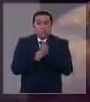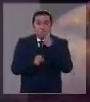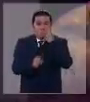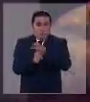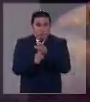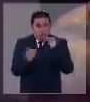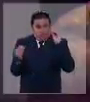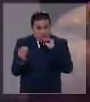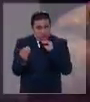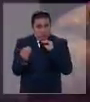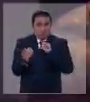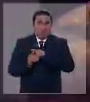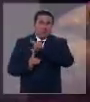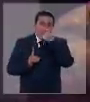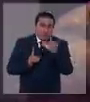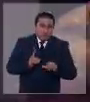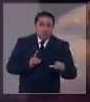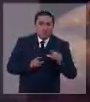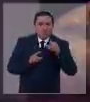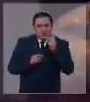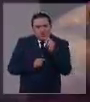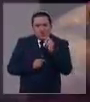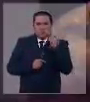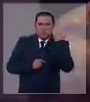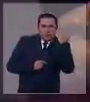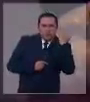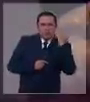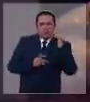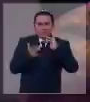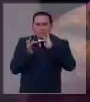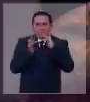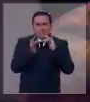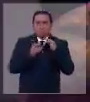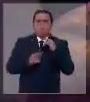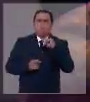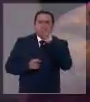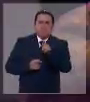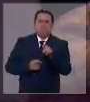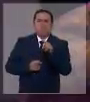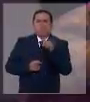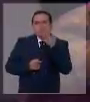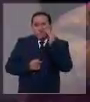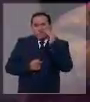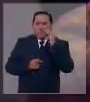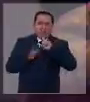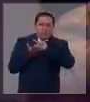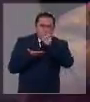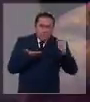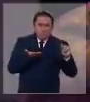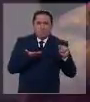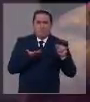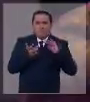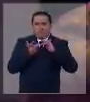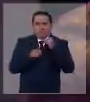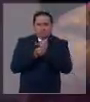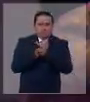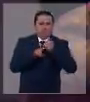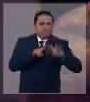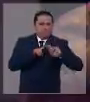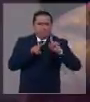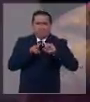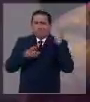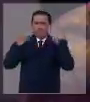por radio, televisión y por decenas, literal, decenas de plataformas digitales y de redes sociales.